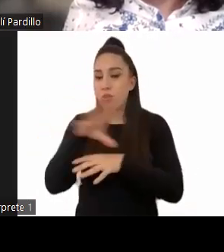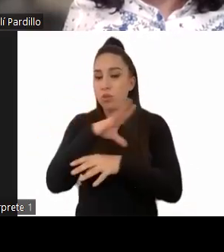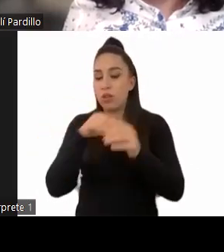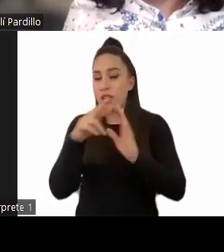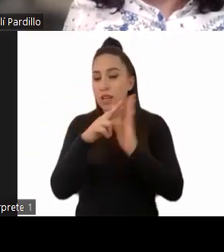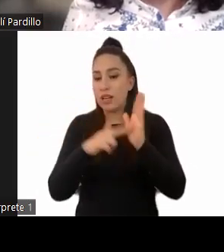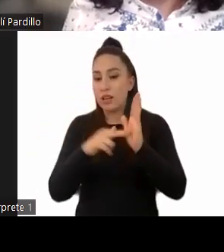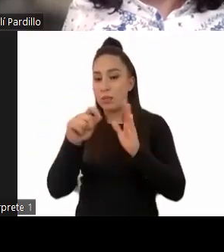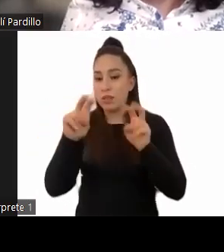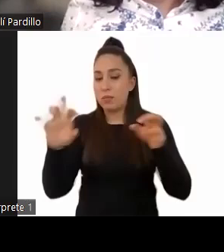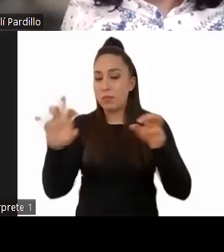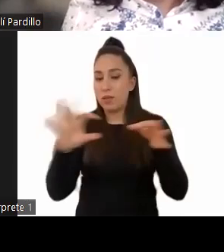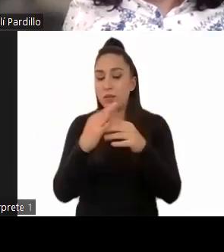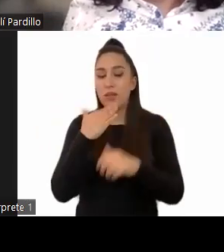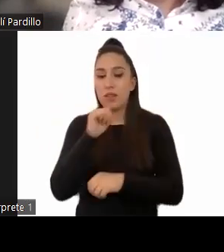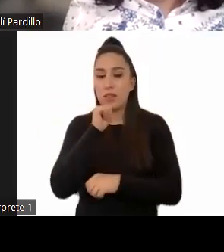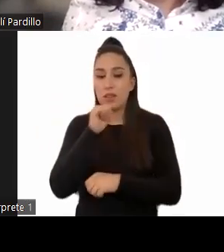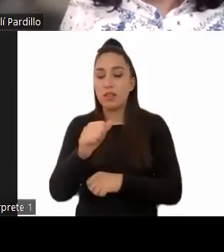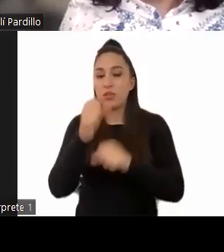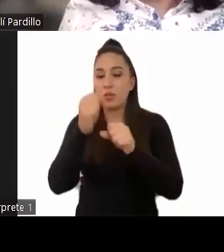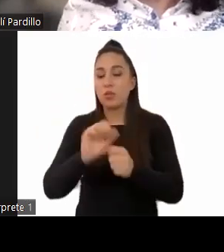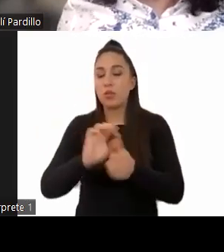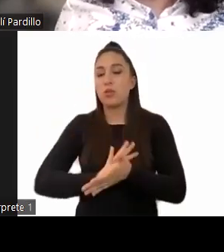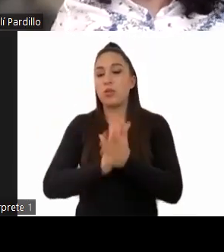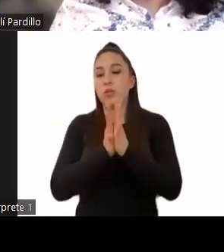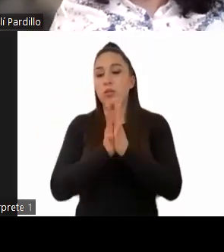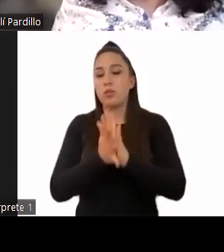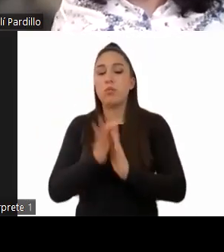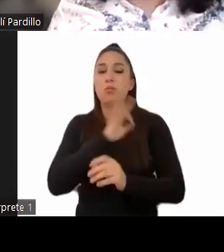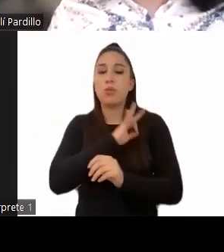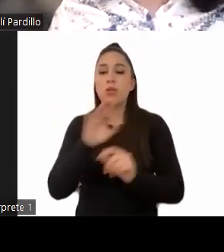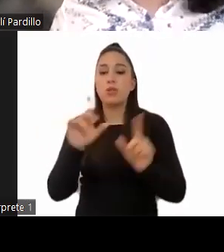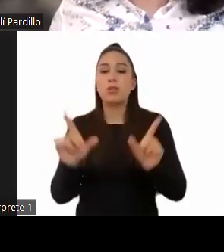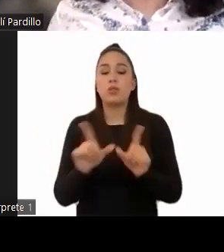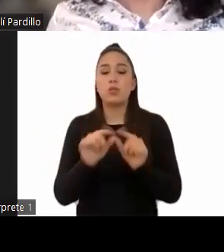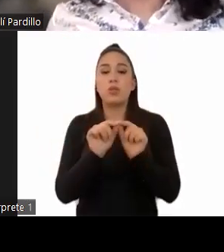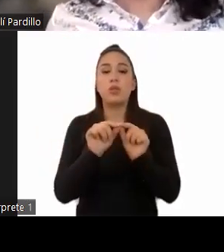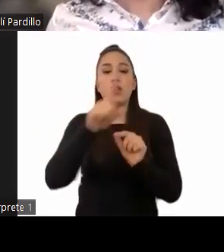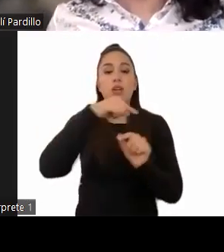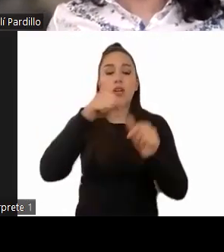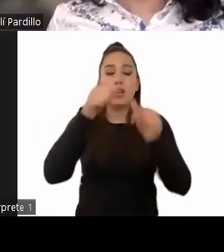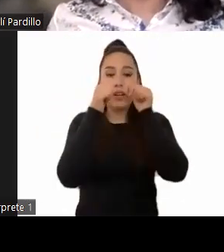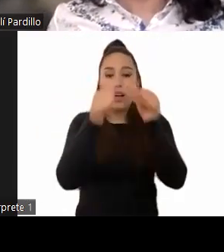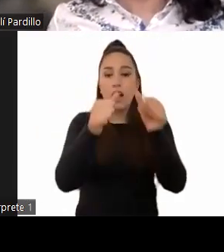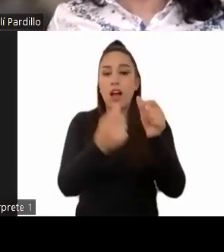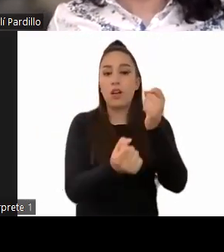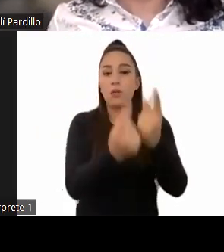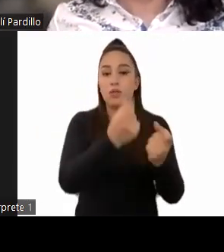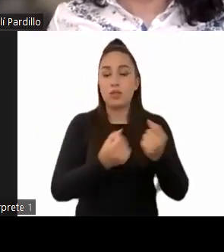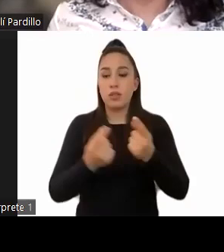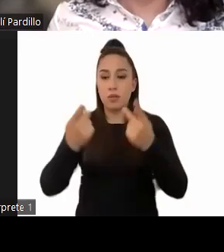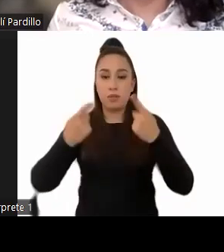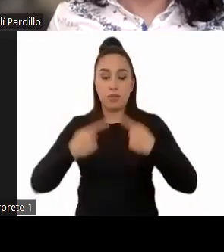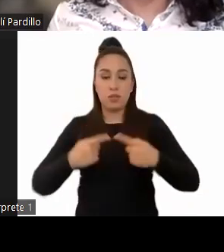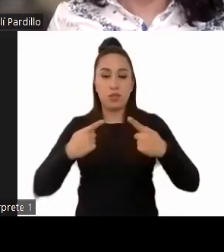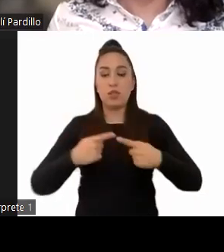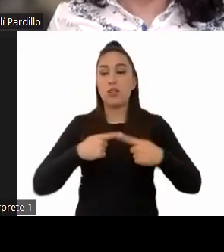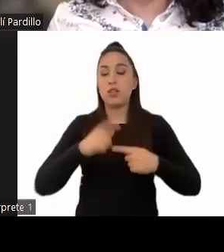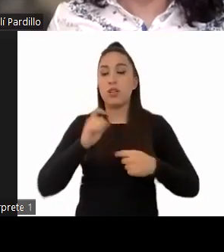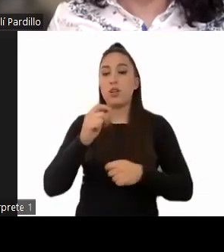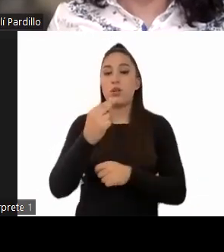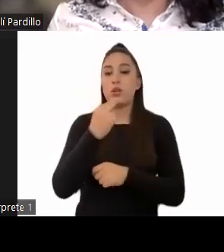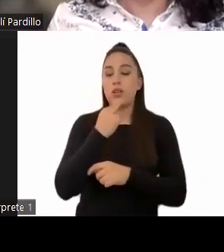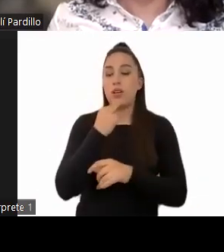ámbito y podría generar un trato preferencial en perjuicio de los usuarios de redes de telecomunicaciones e